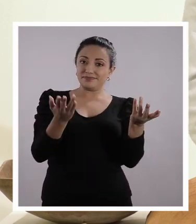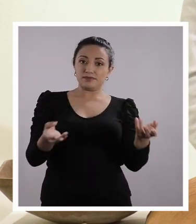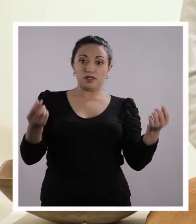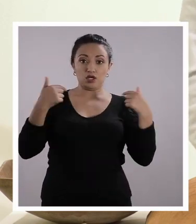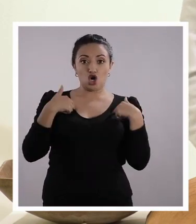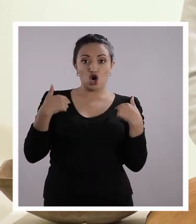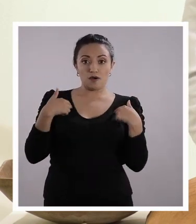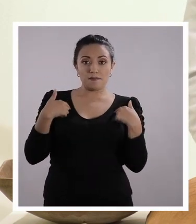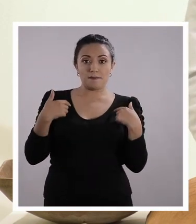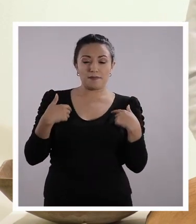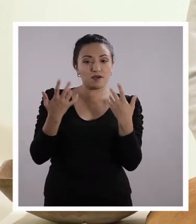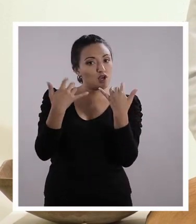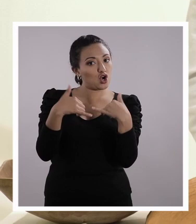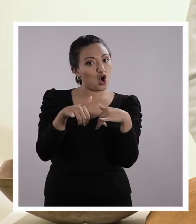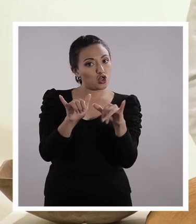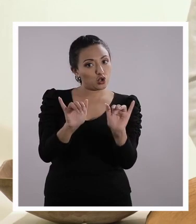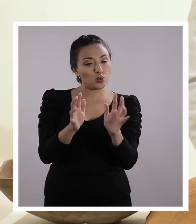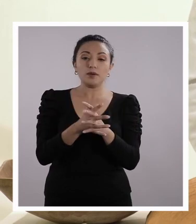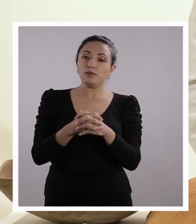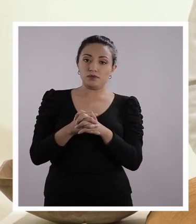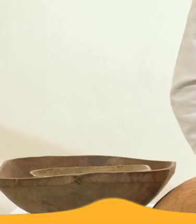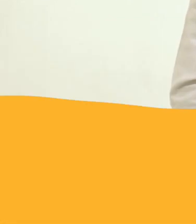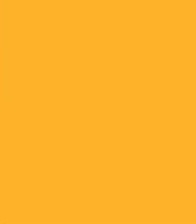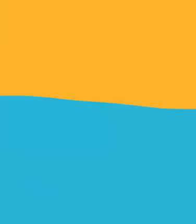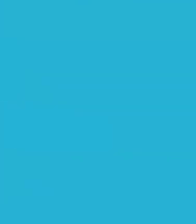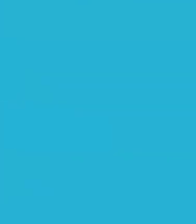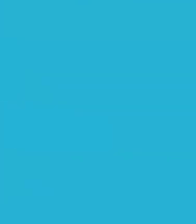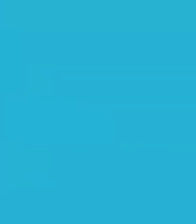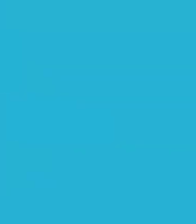entonces vamos a hacerlo conmigo continuamos